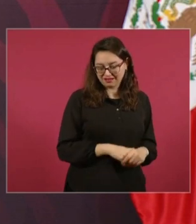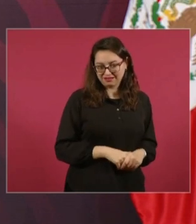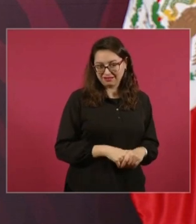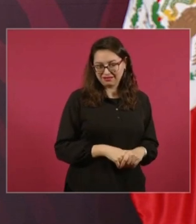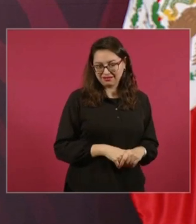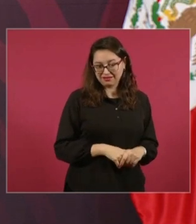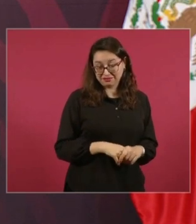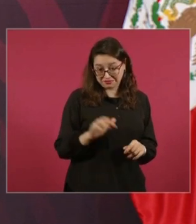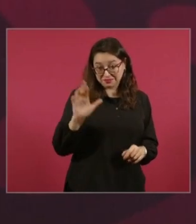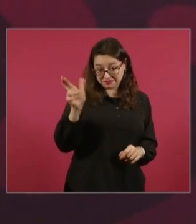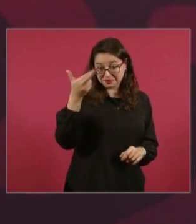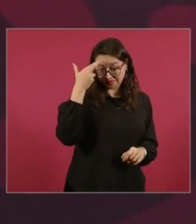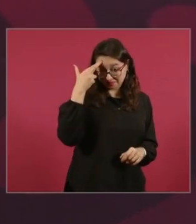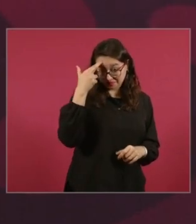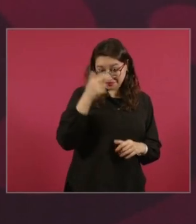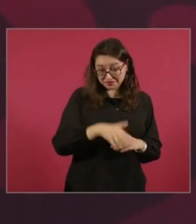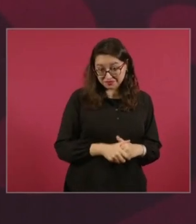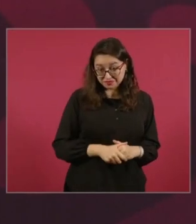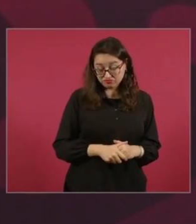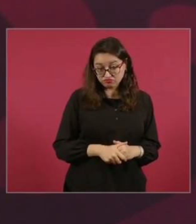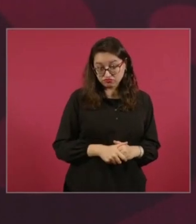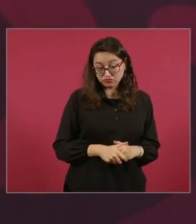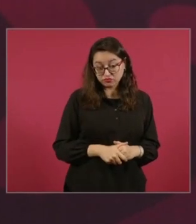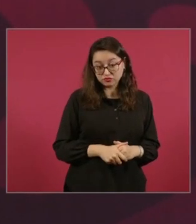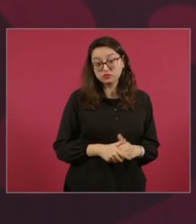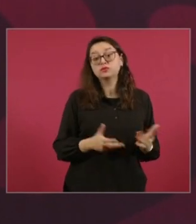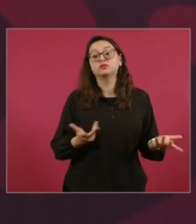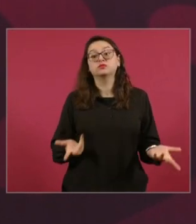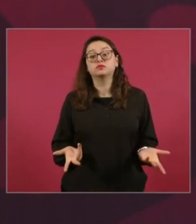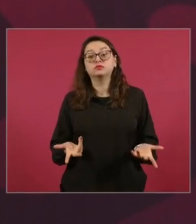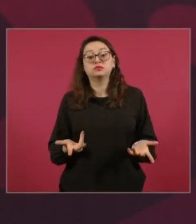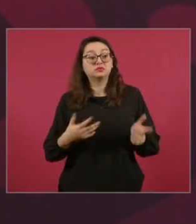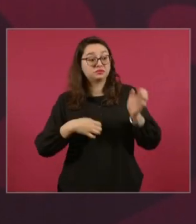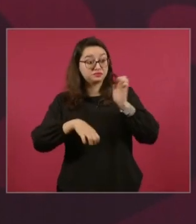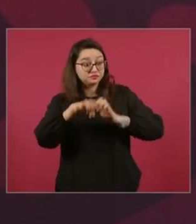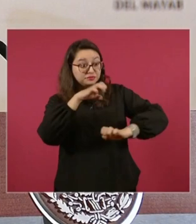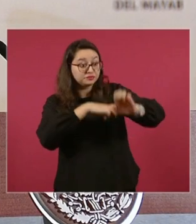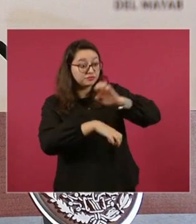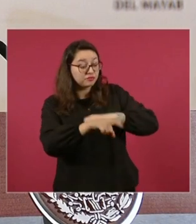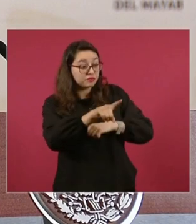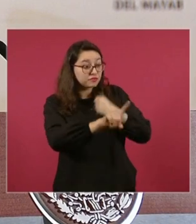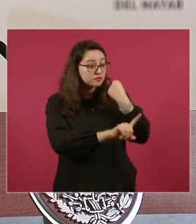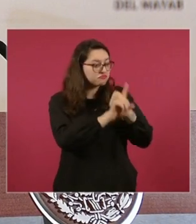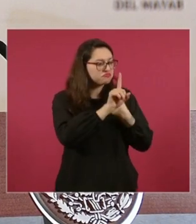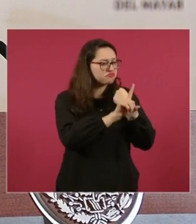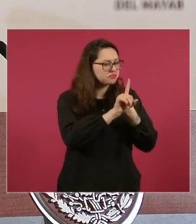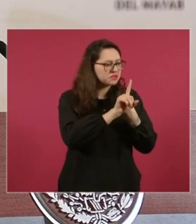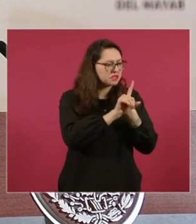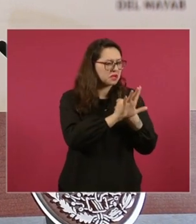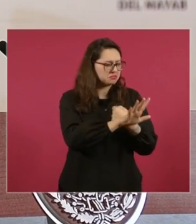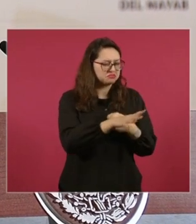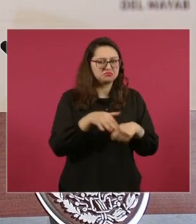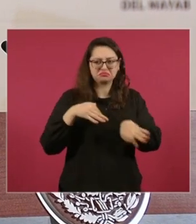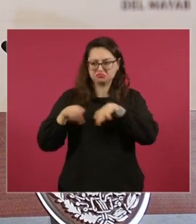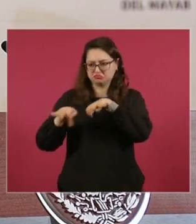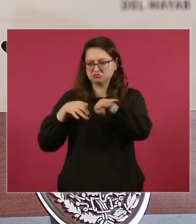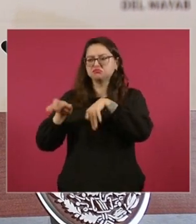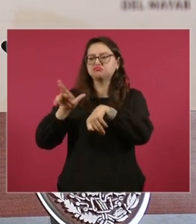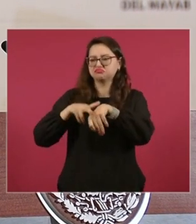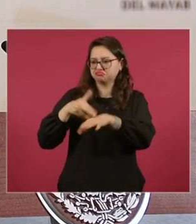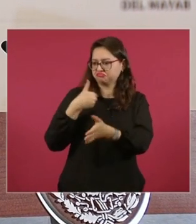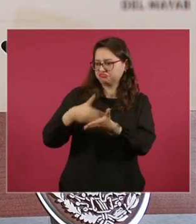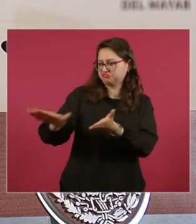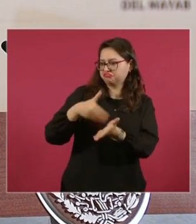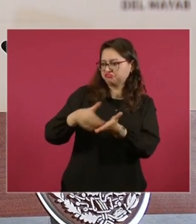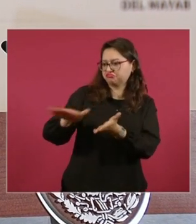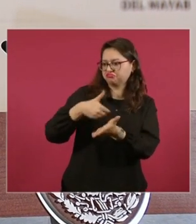Acuérdense que había que despedir trabajadores y despedían abajo y